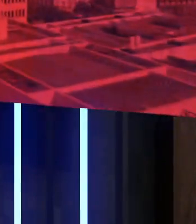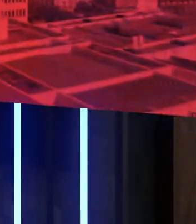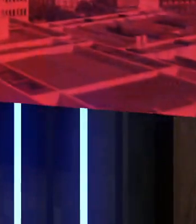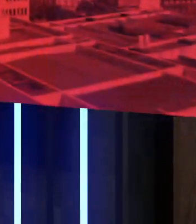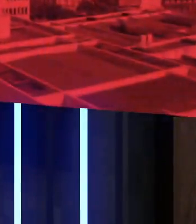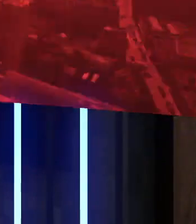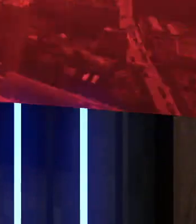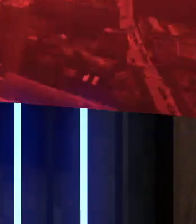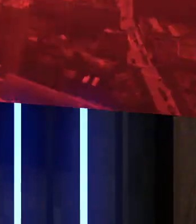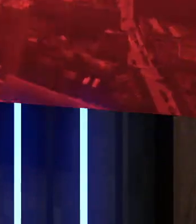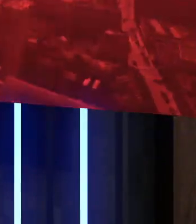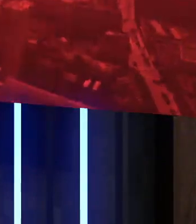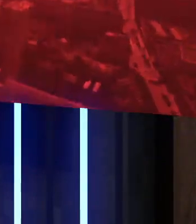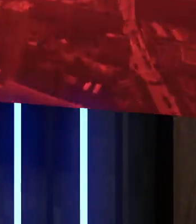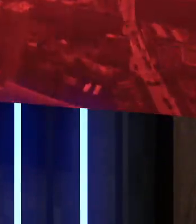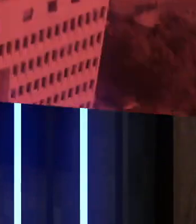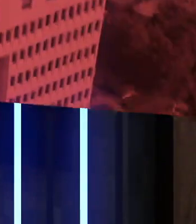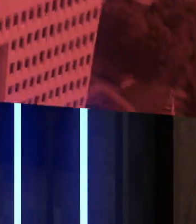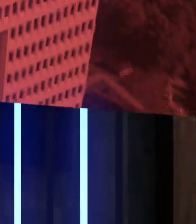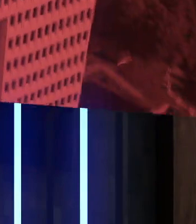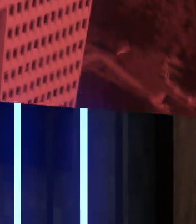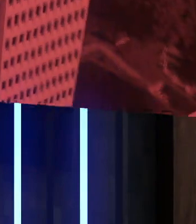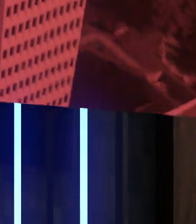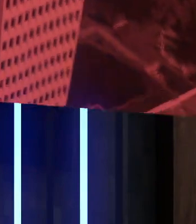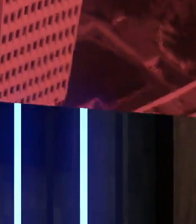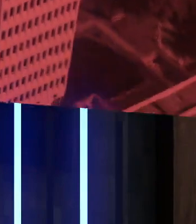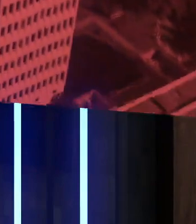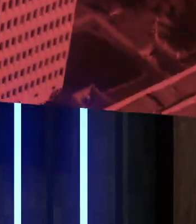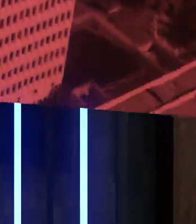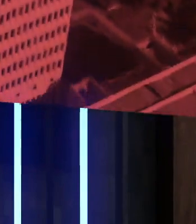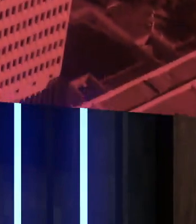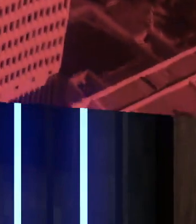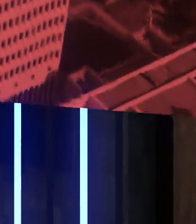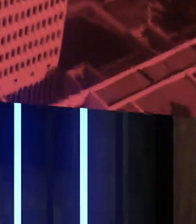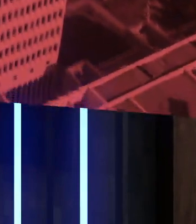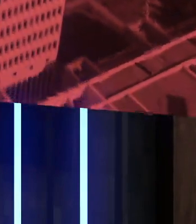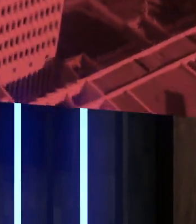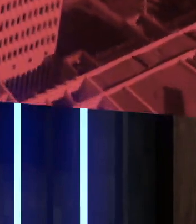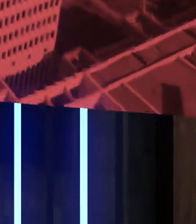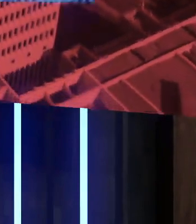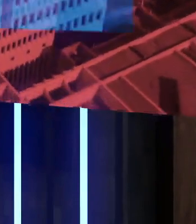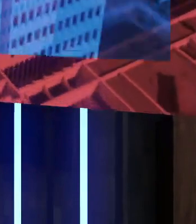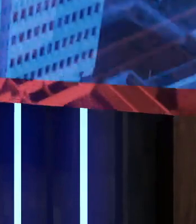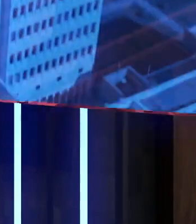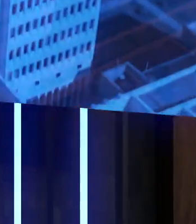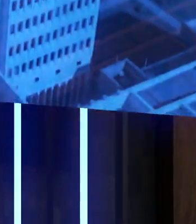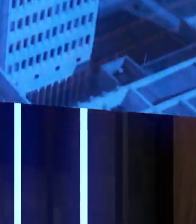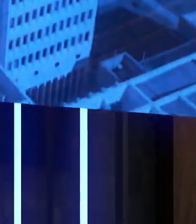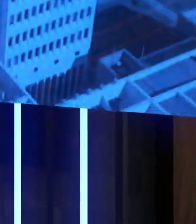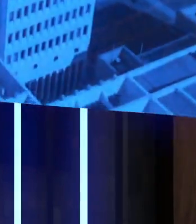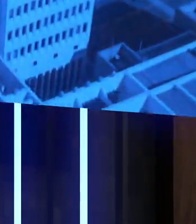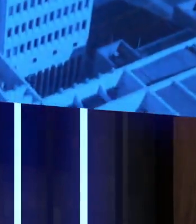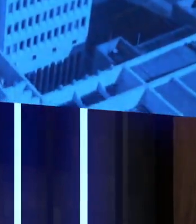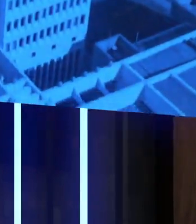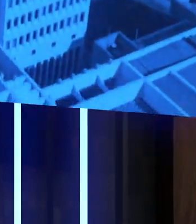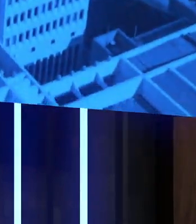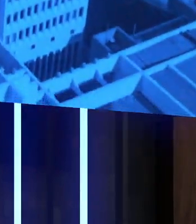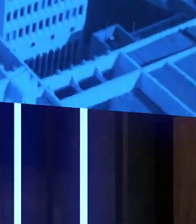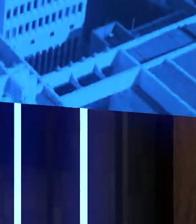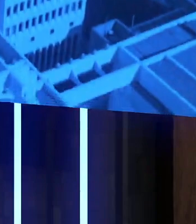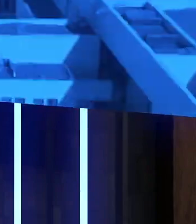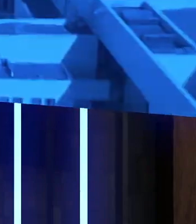un catastro que permita identificar los problemas que aquejan a los adultos mayores, conformando además una mesa bipartita entre